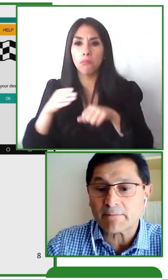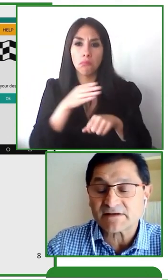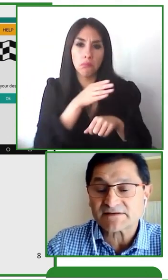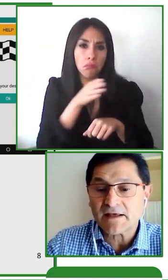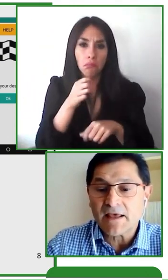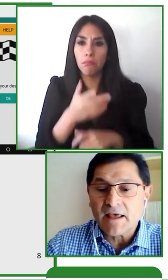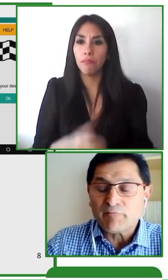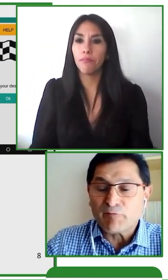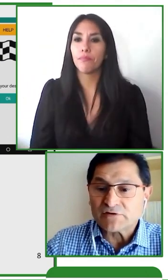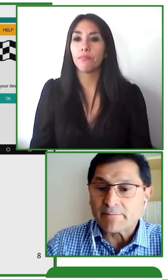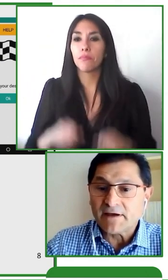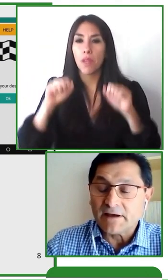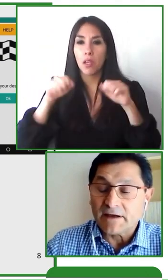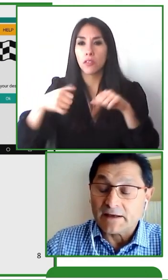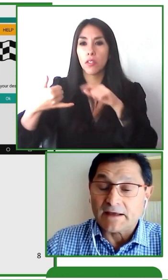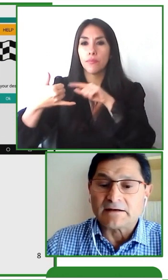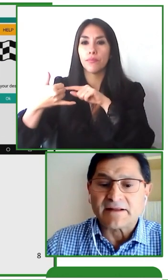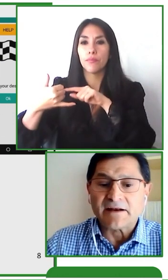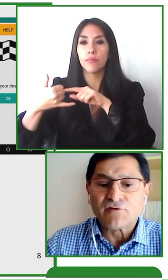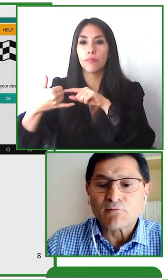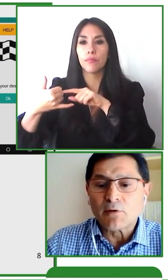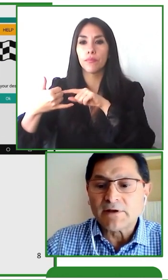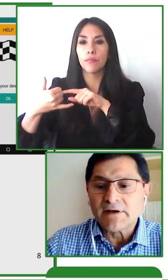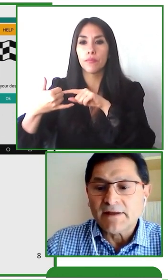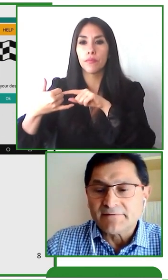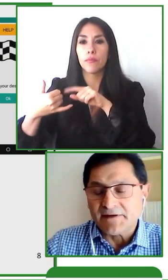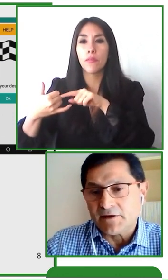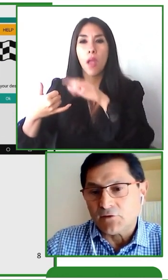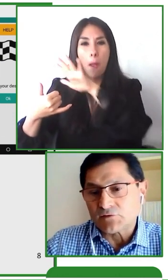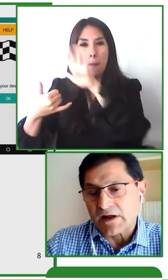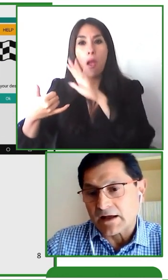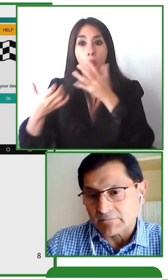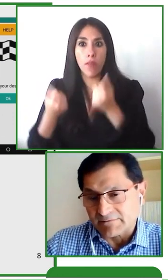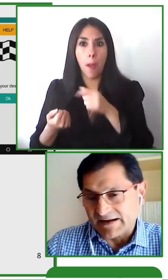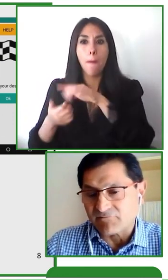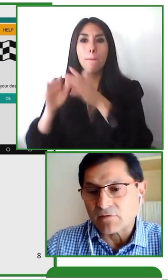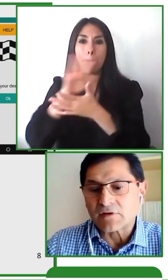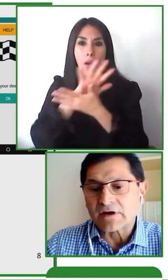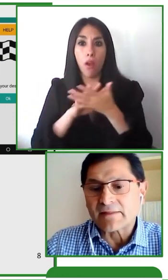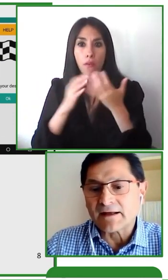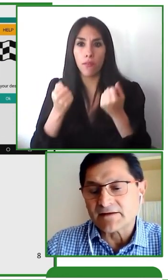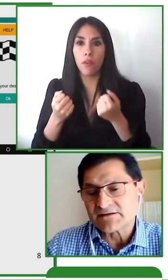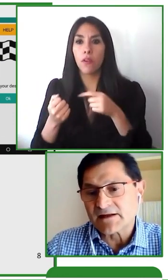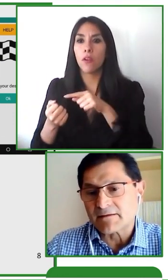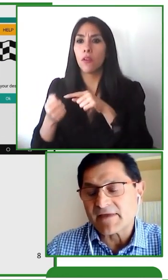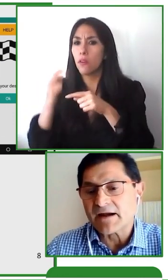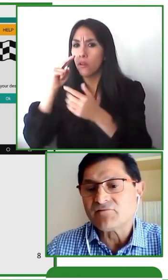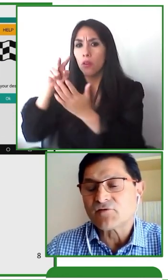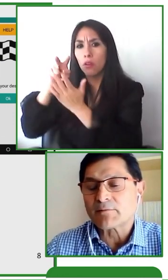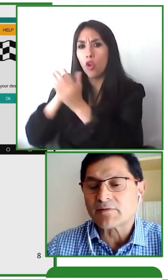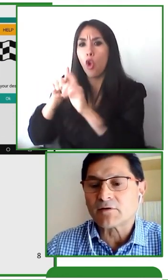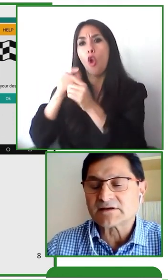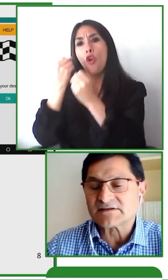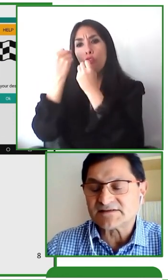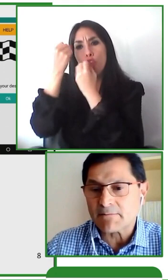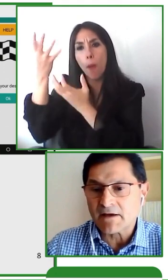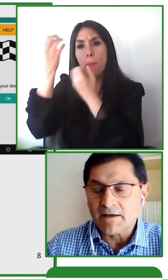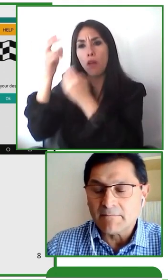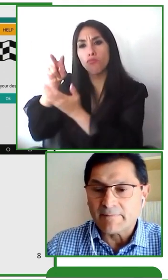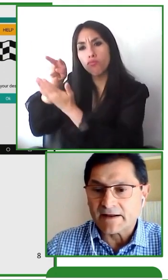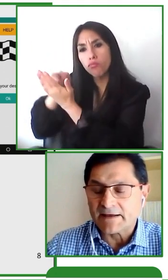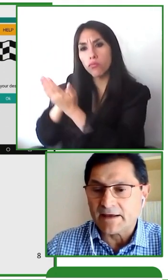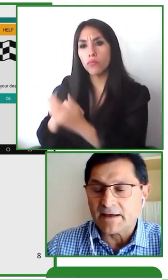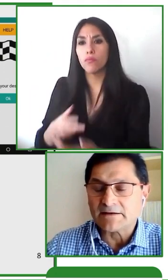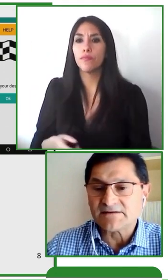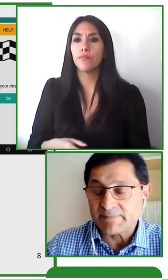vibración y mapas. Pero también el teléfono móvil tiene otra gran funcionalidad y es la de enviar información al sistema